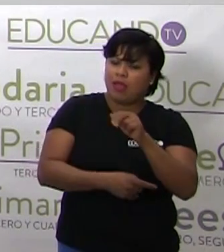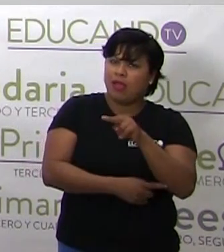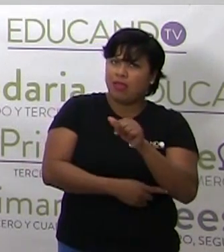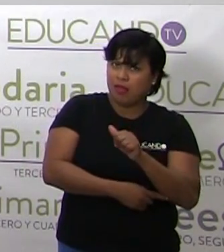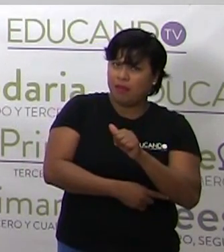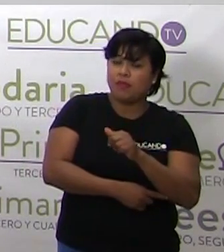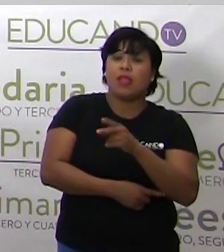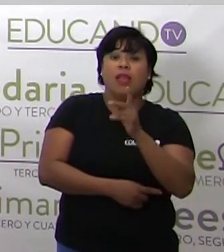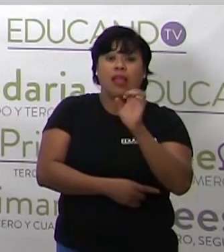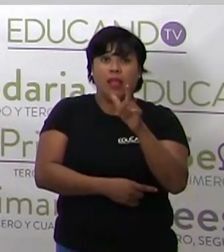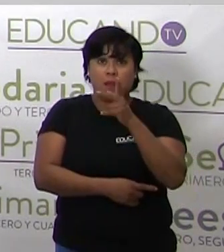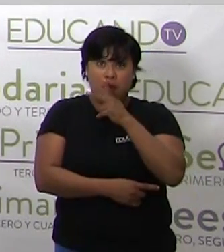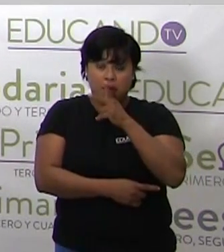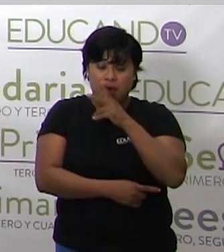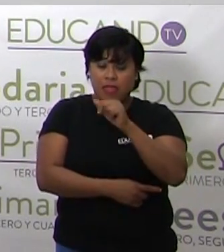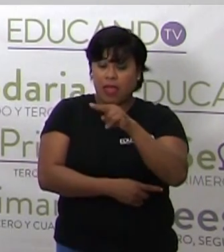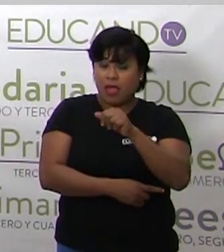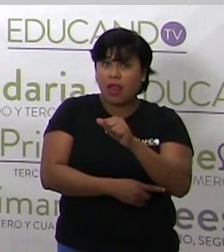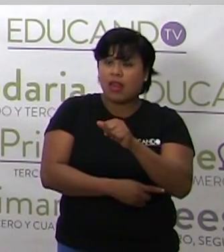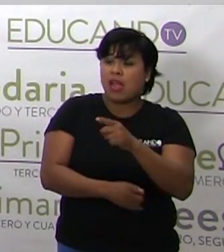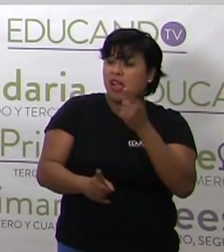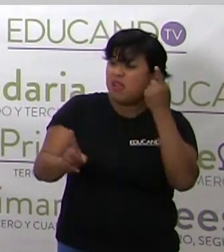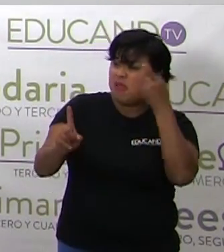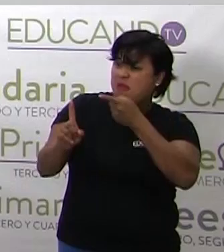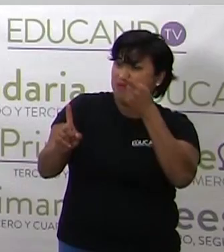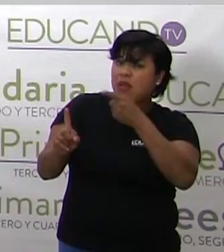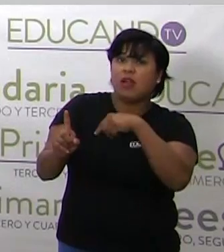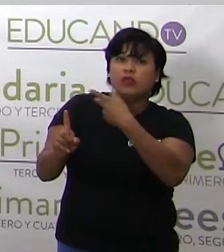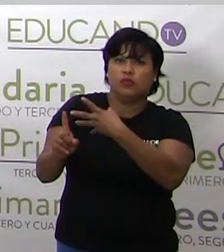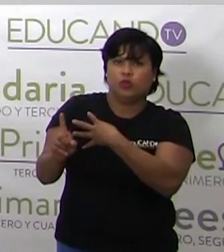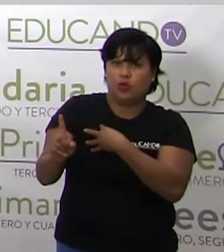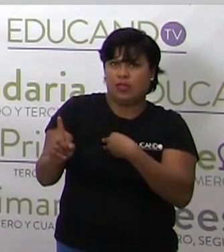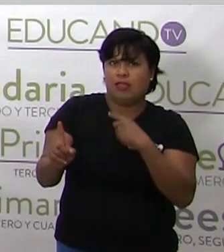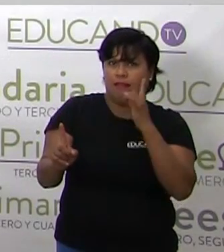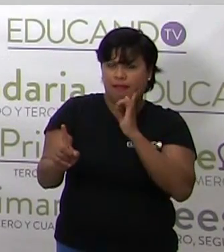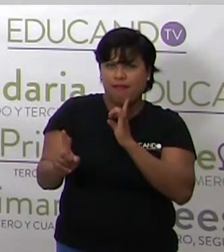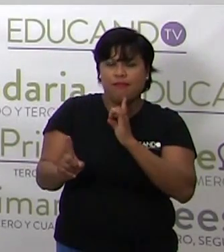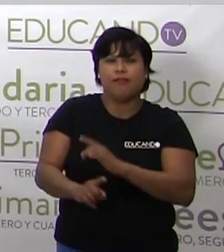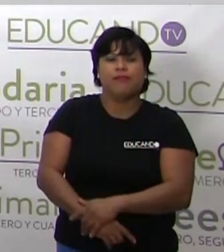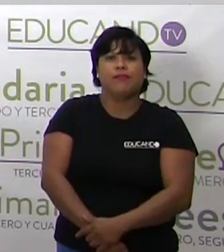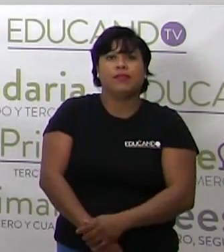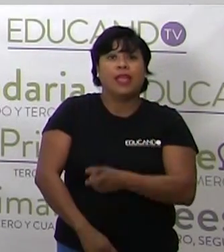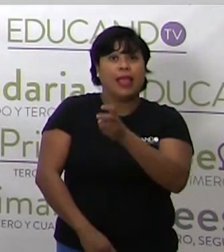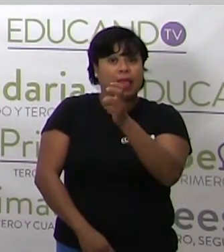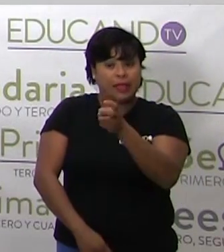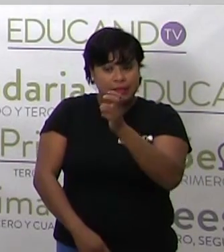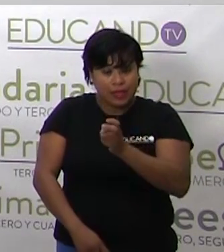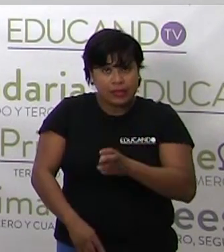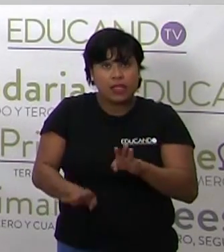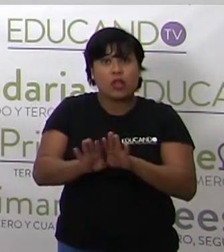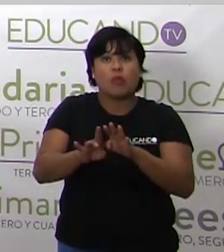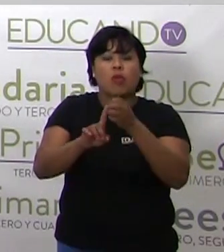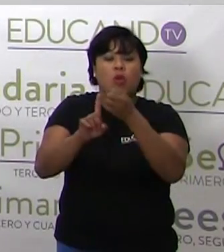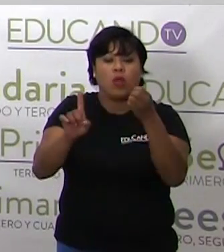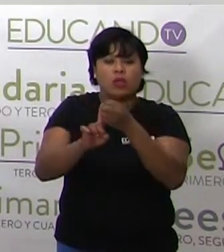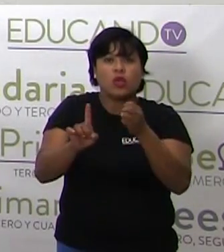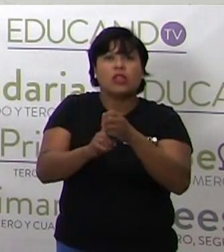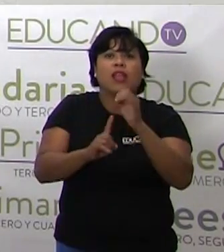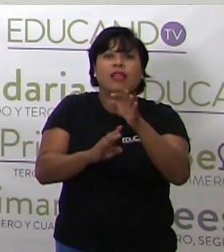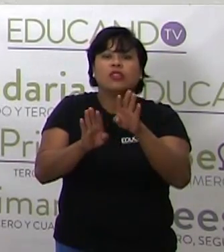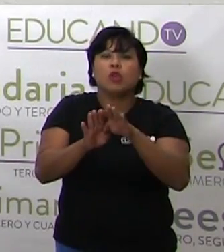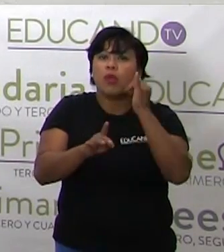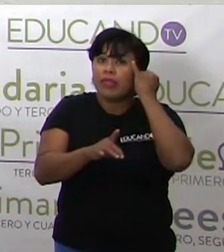El padre de Ana amenazaba a su hija. Esta es una oración, es una idea